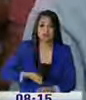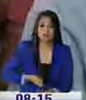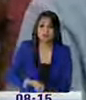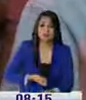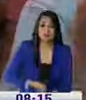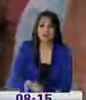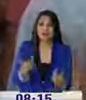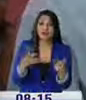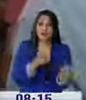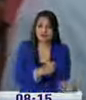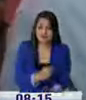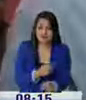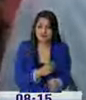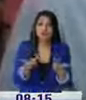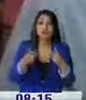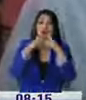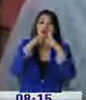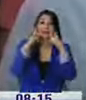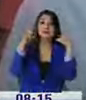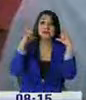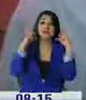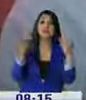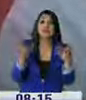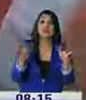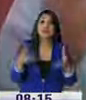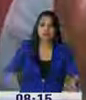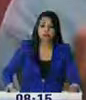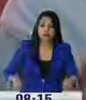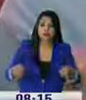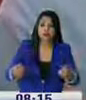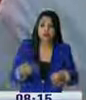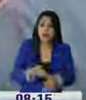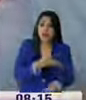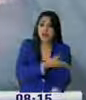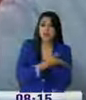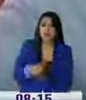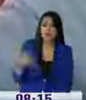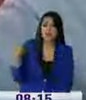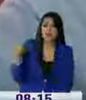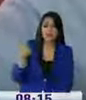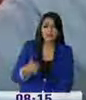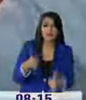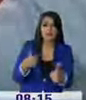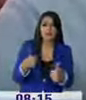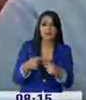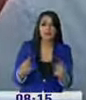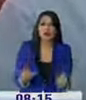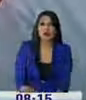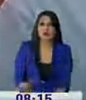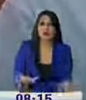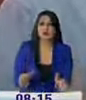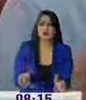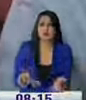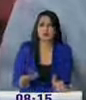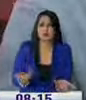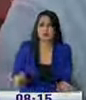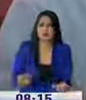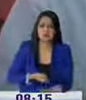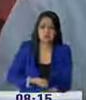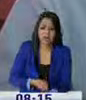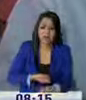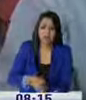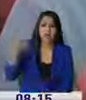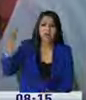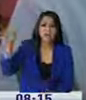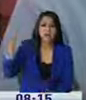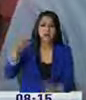tenemos mascarillas, no tenemos cubetas, como antes lo teníamos, unos tarros grandes, palas, escobas, campanillas,